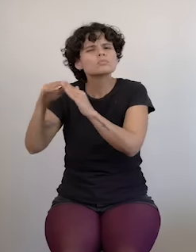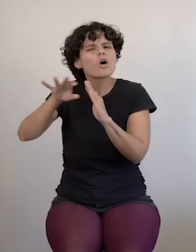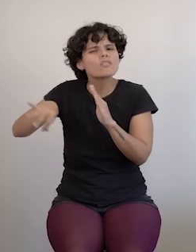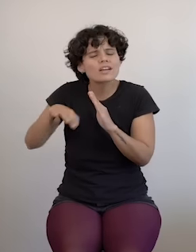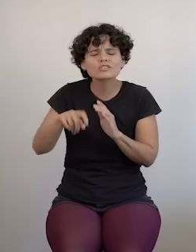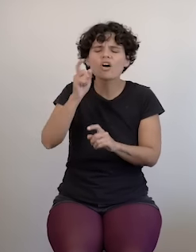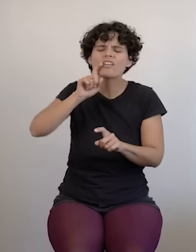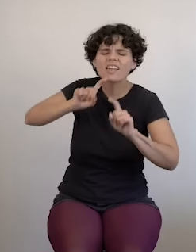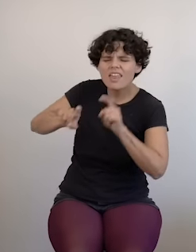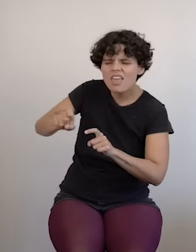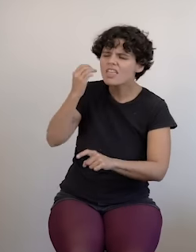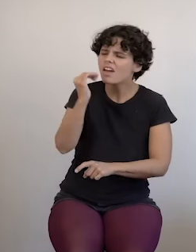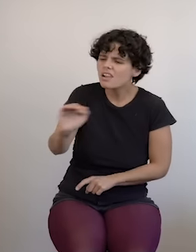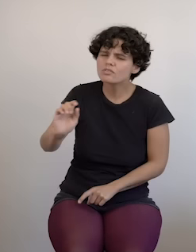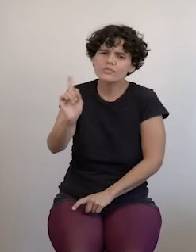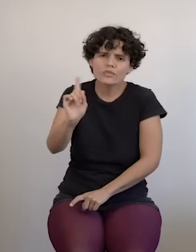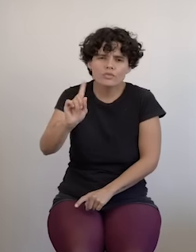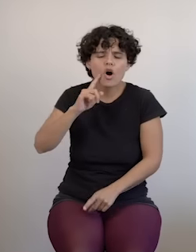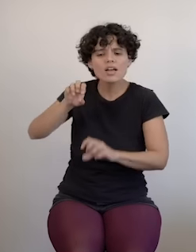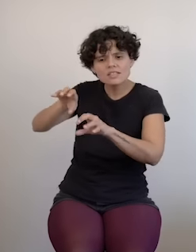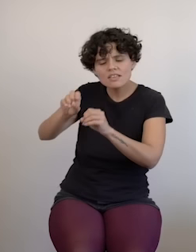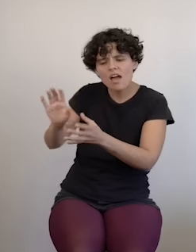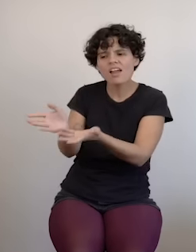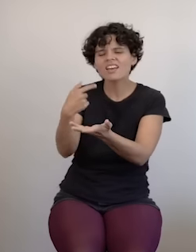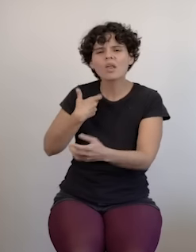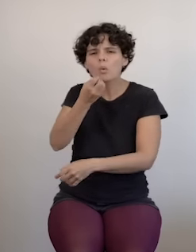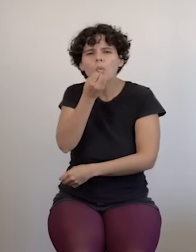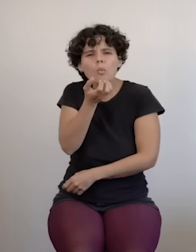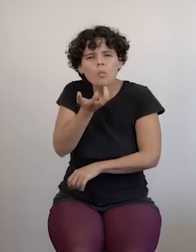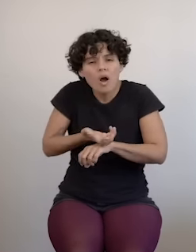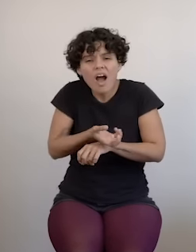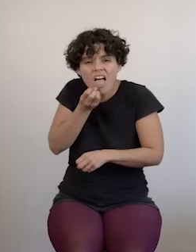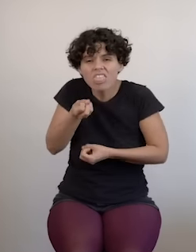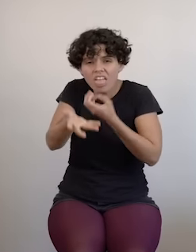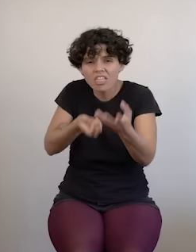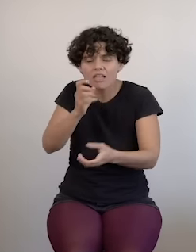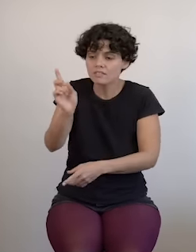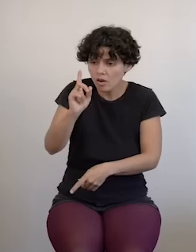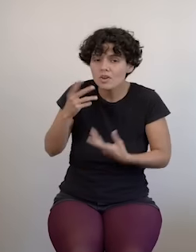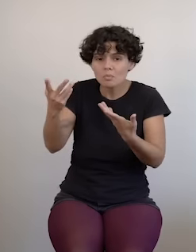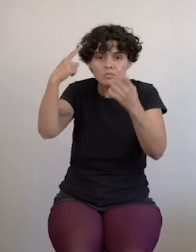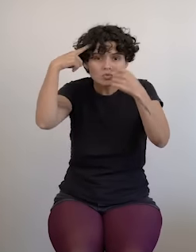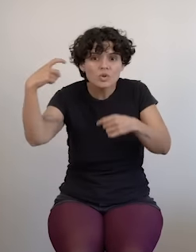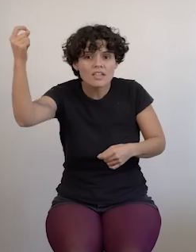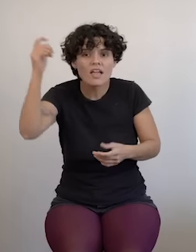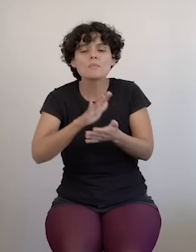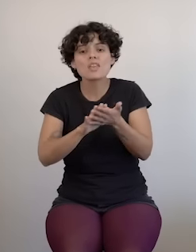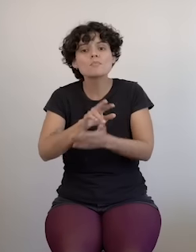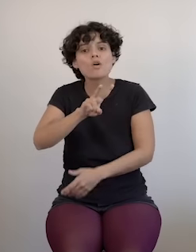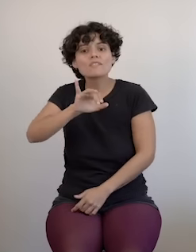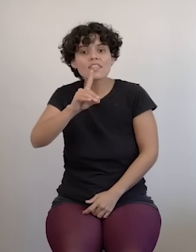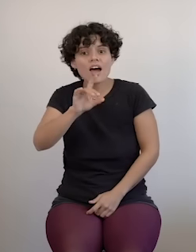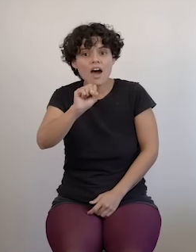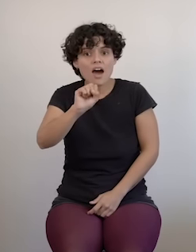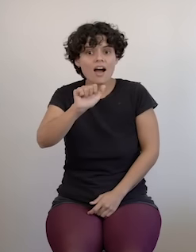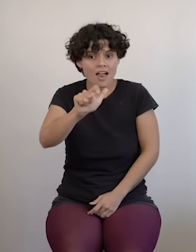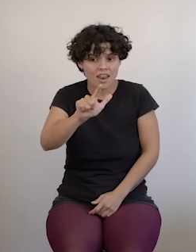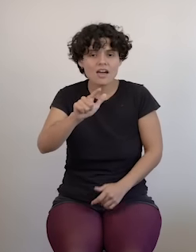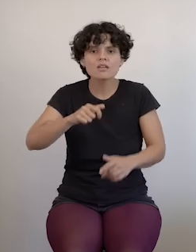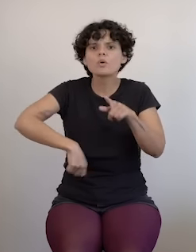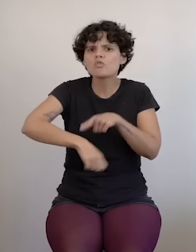cabros chicos de población, no los critiquemos tanto, sino que hay que enseñarles que no hablen tanta girada, pero démosle el chance que canten y que sueñen. Como